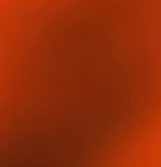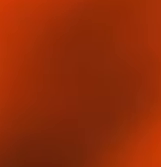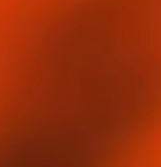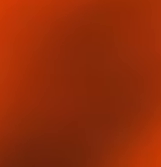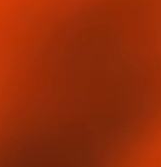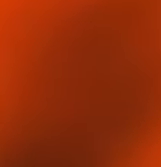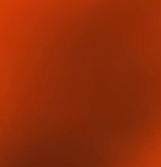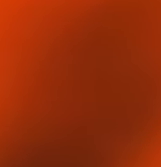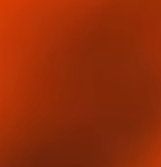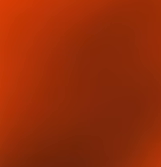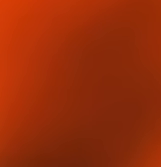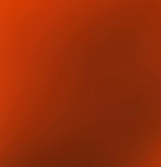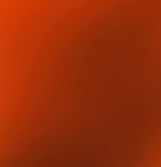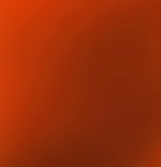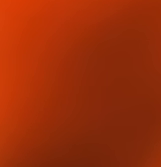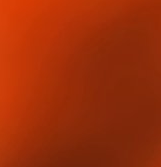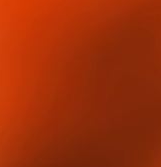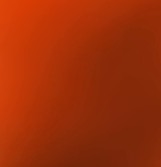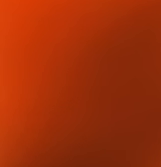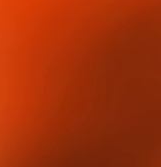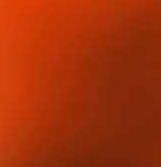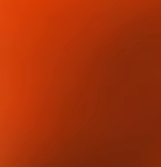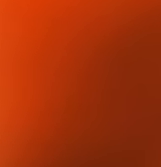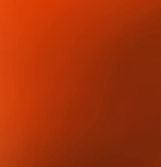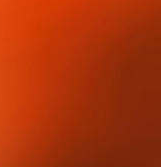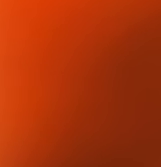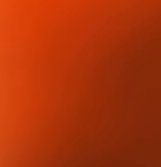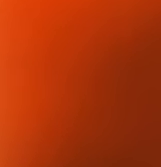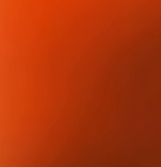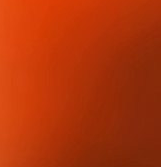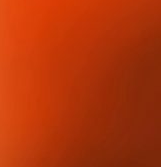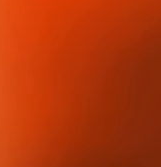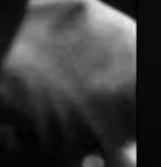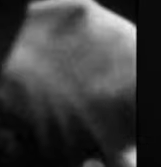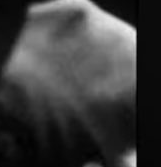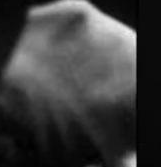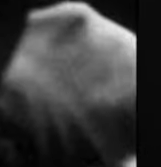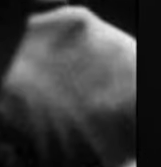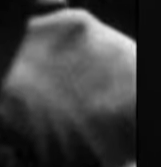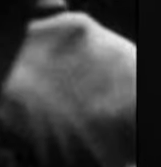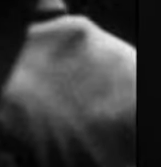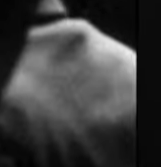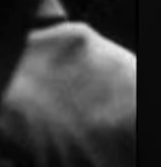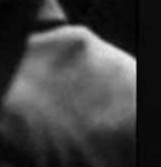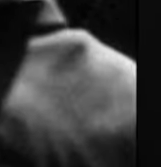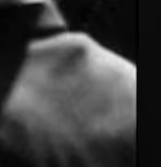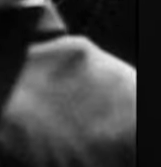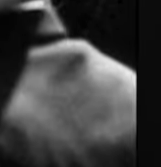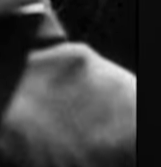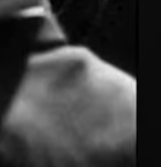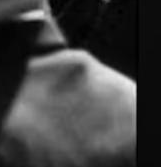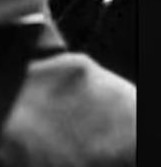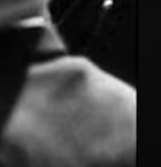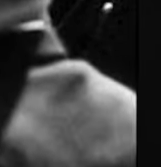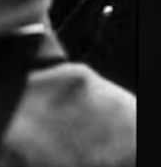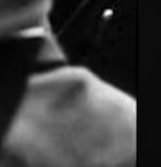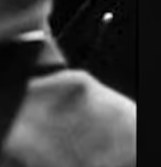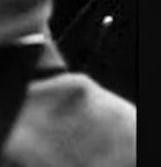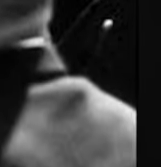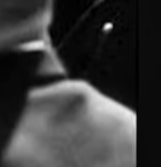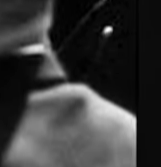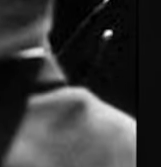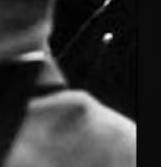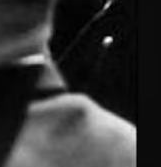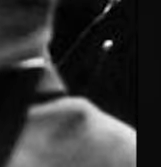de 1933 como candidato a la presidencia de la República. En 1934 ganó las